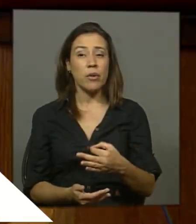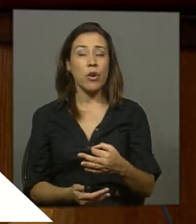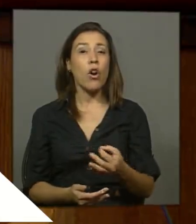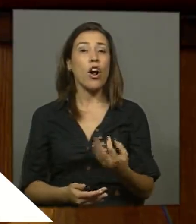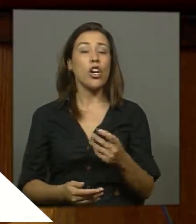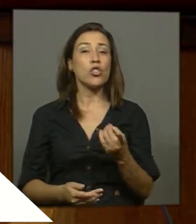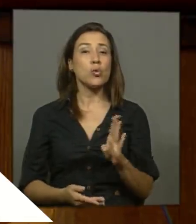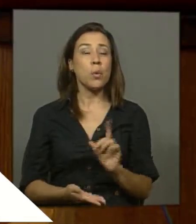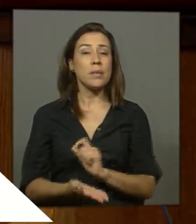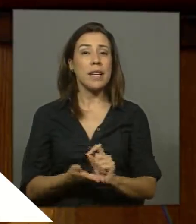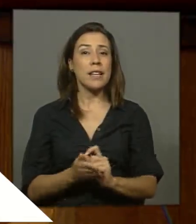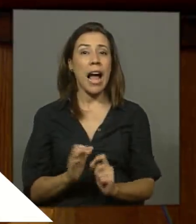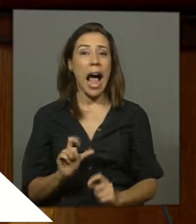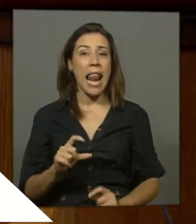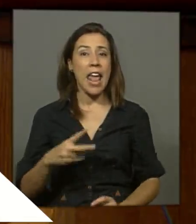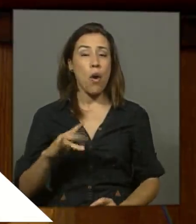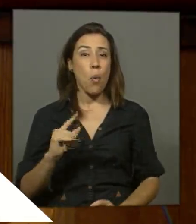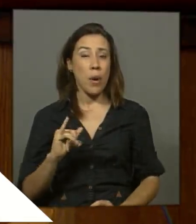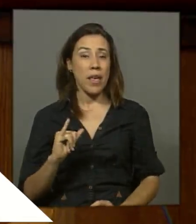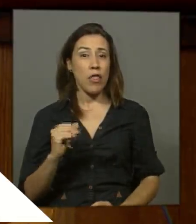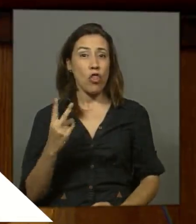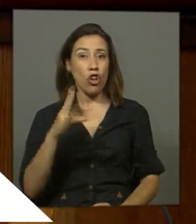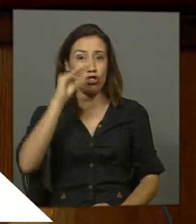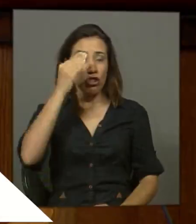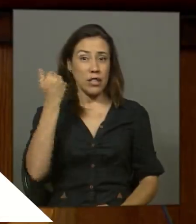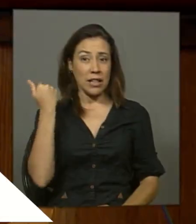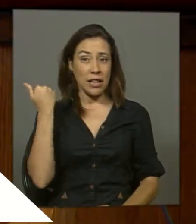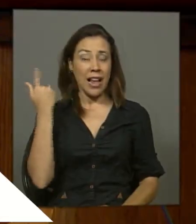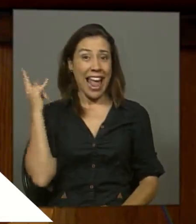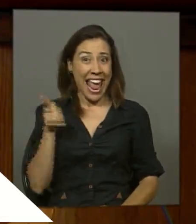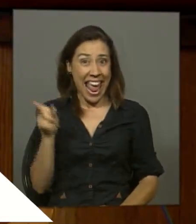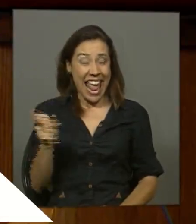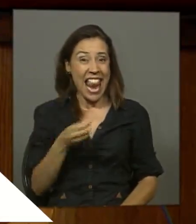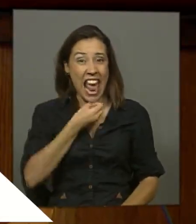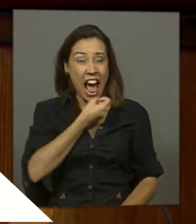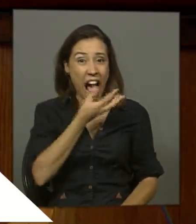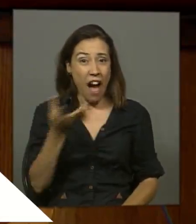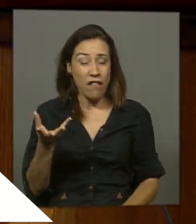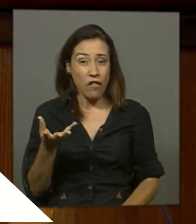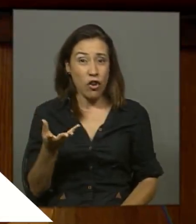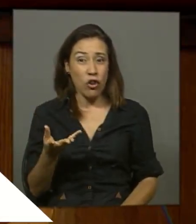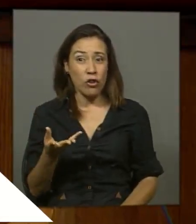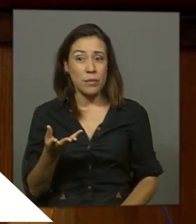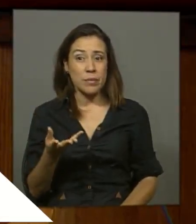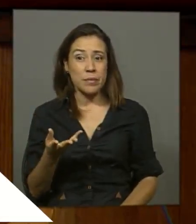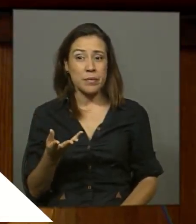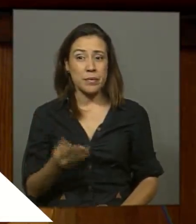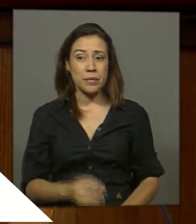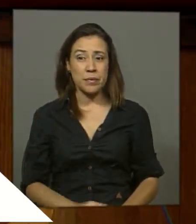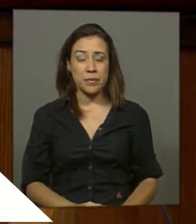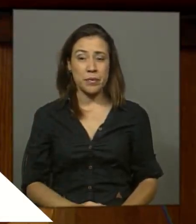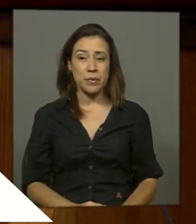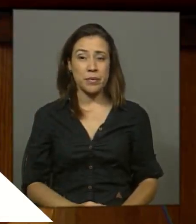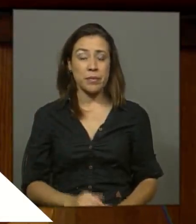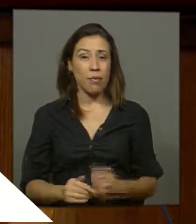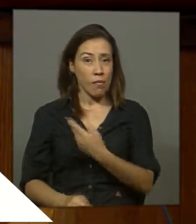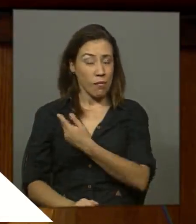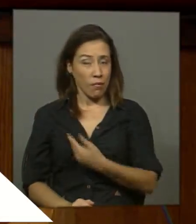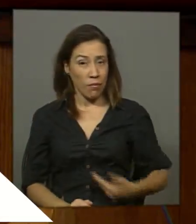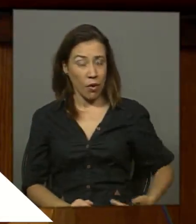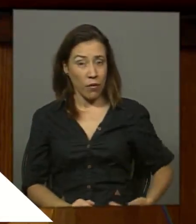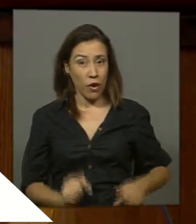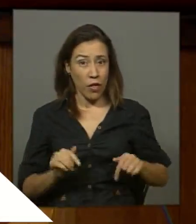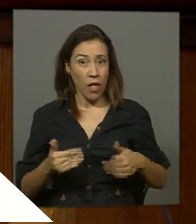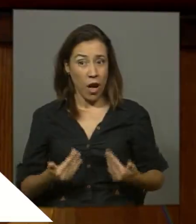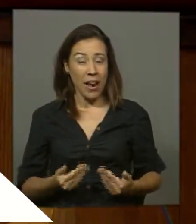subsecretario Ali hace dos noches atrás señaló entre otras cosas que este gobierno